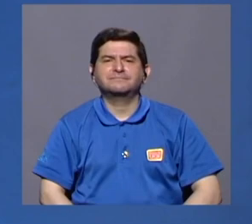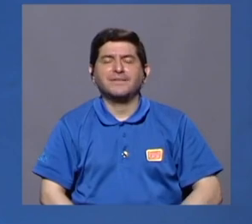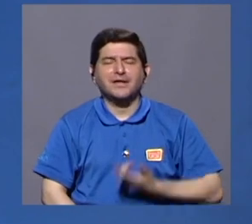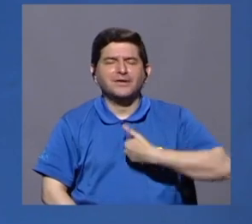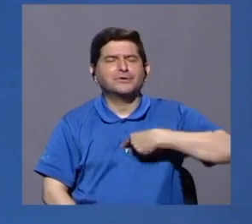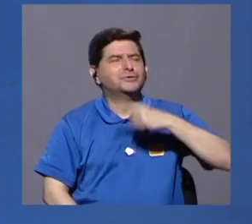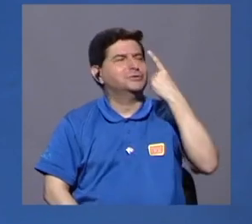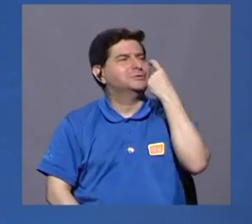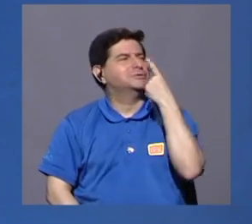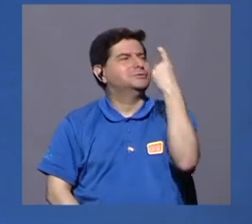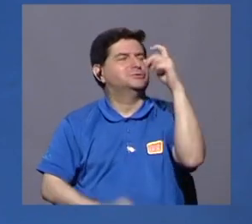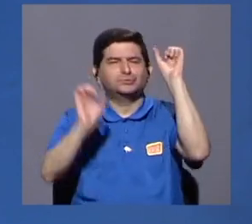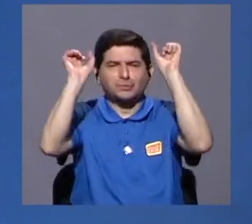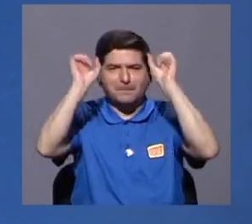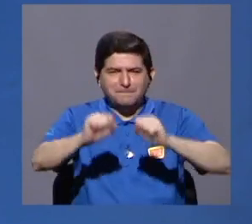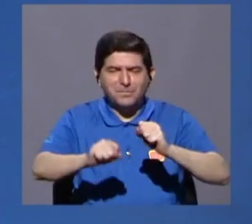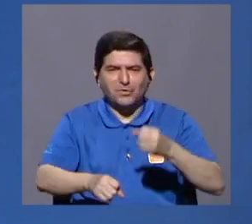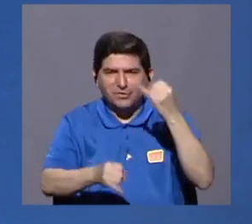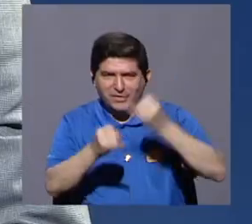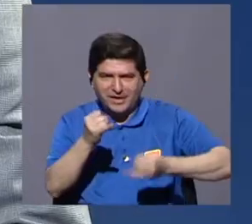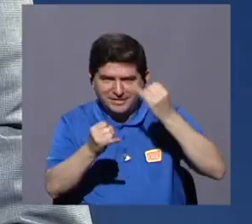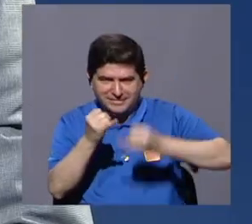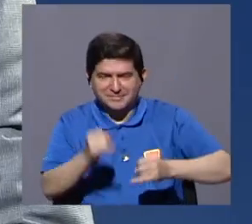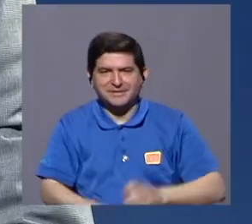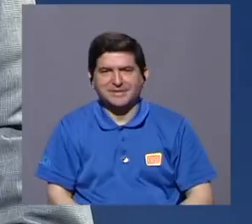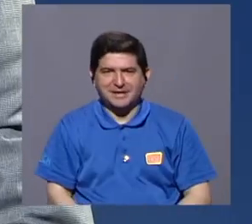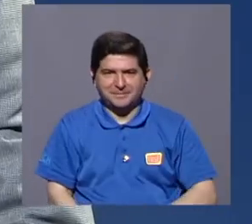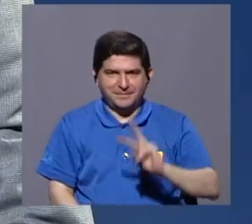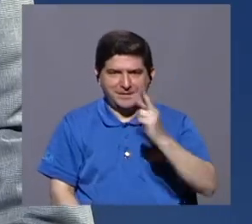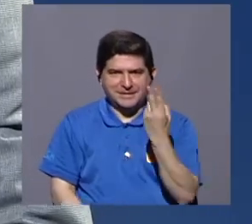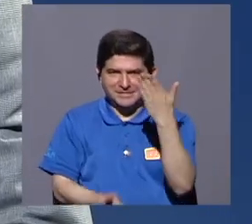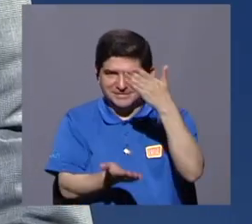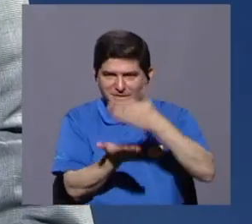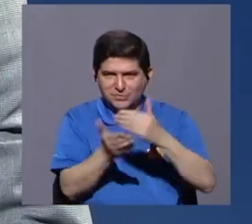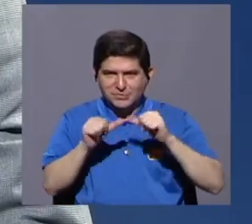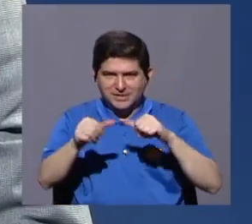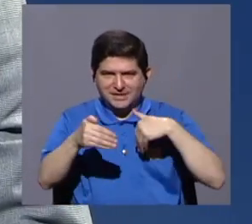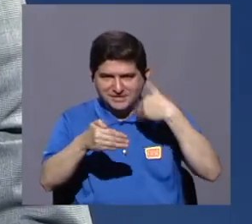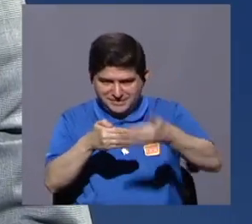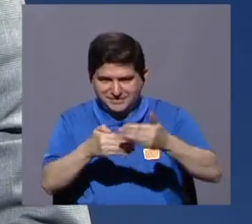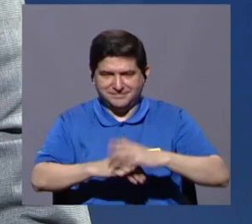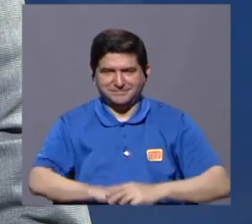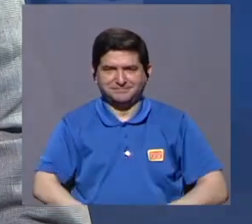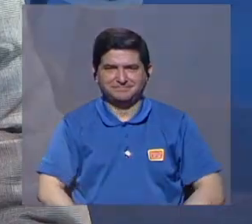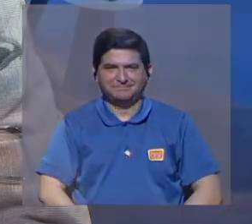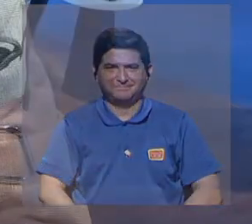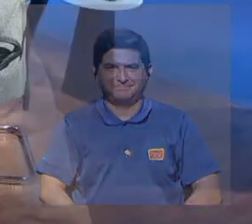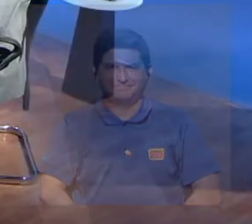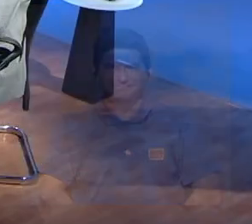mucha ilusión de poder llegar a terminar la oficina hacemos una segunda pausa y ya regresamos